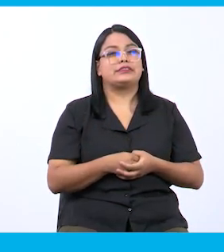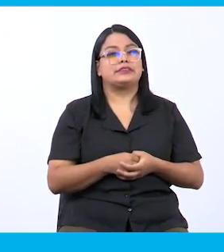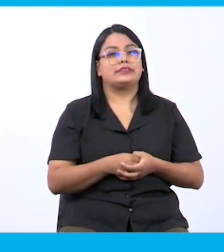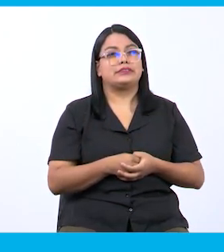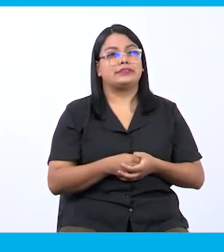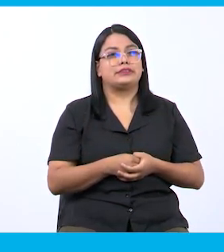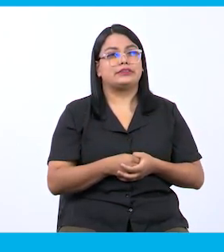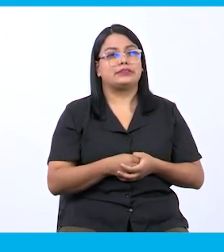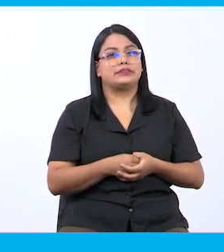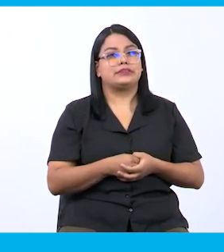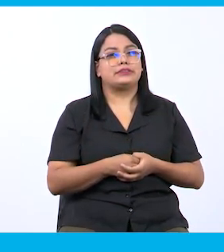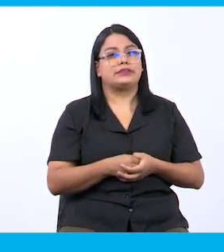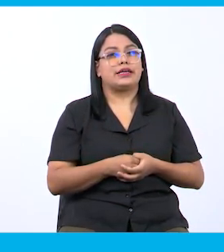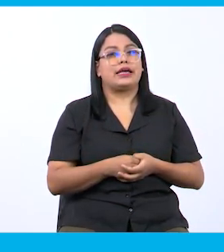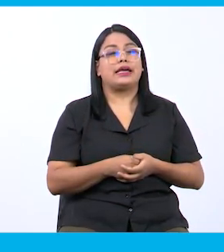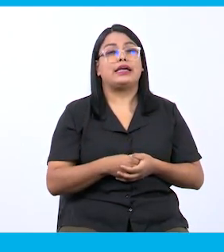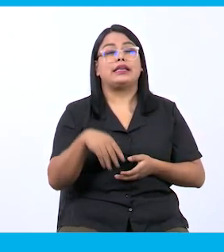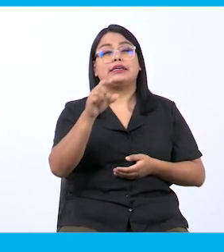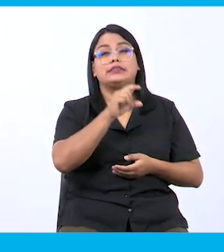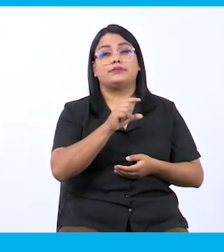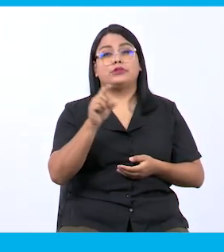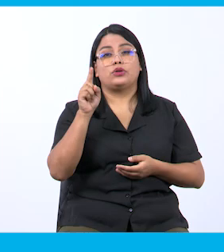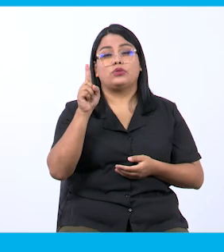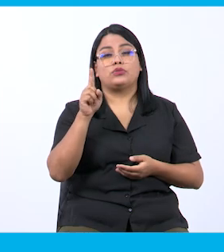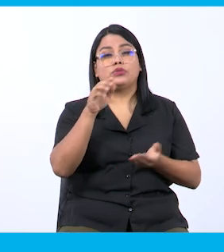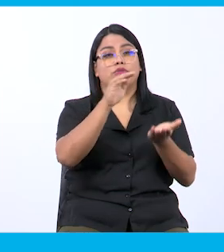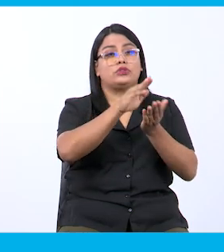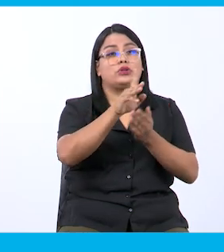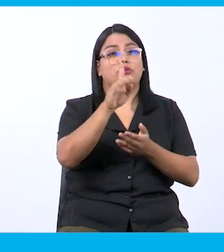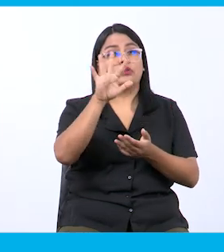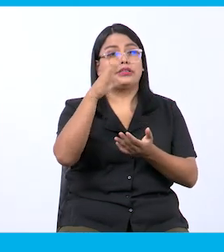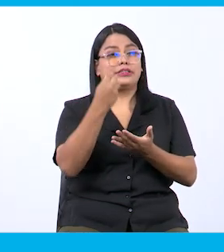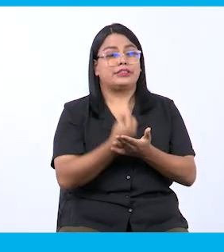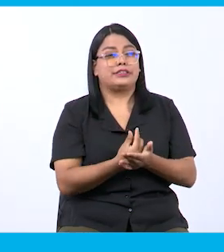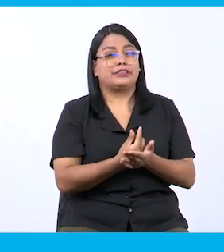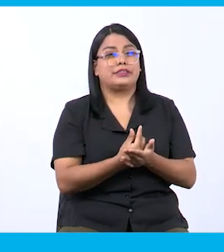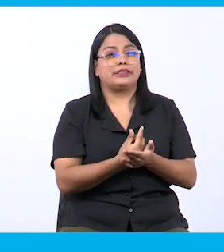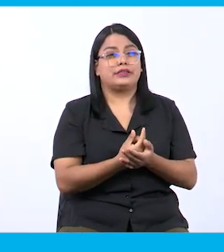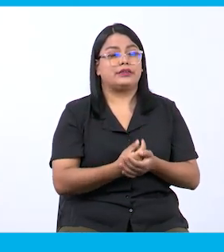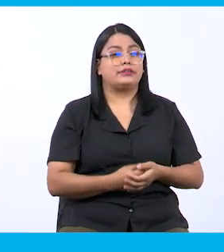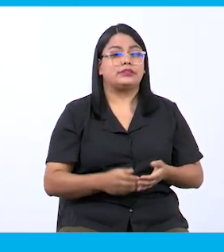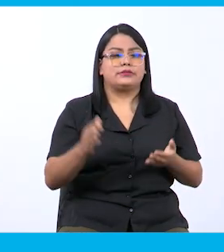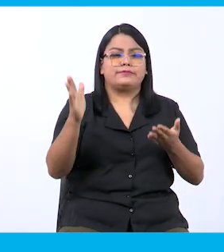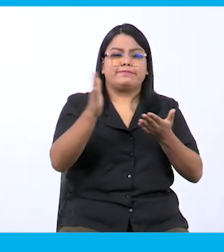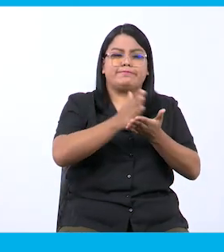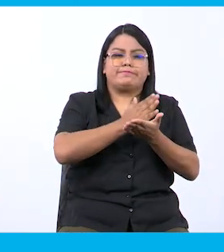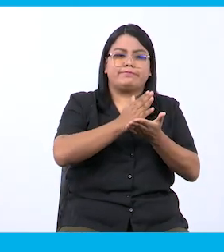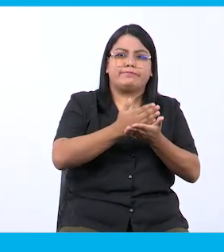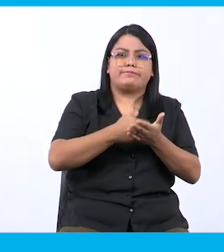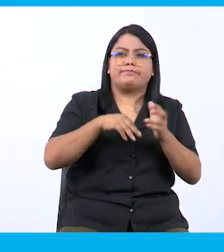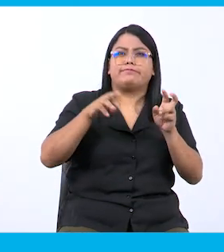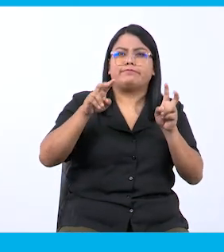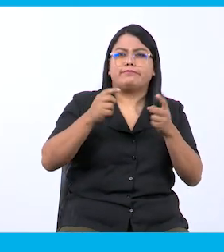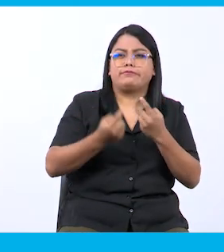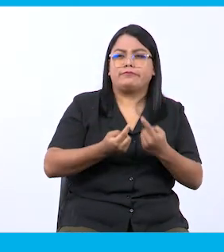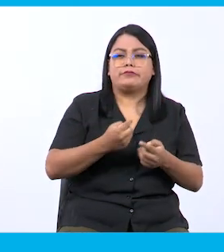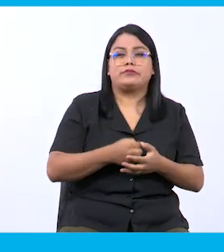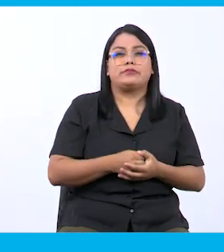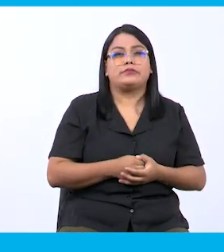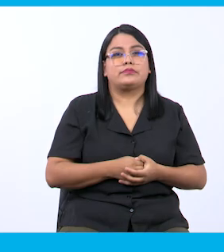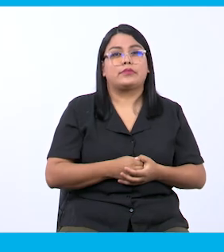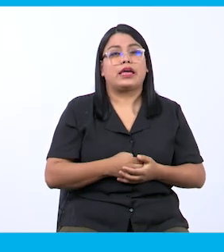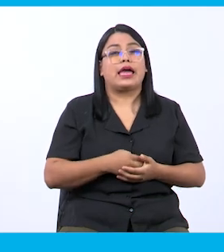didáctica. En la semana 1 de la unidad 1 de quinto grado, se estudiarán los siguientes